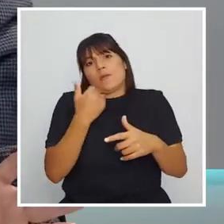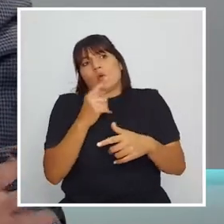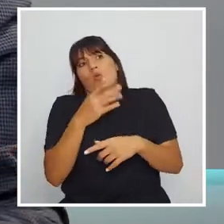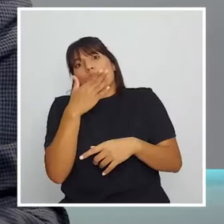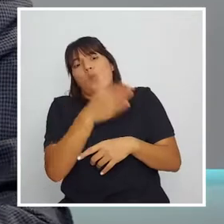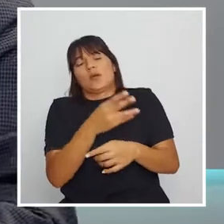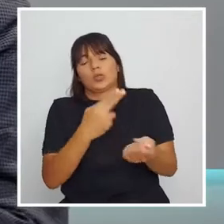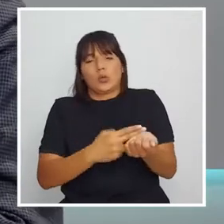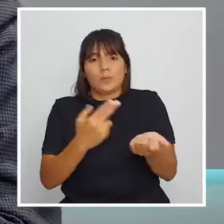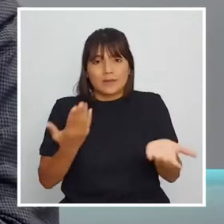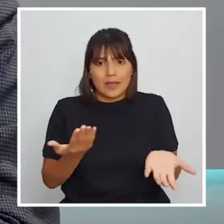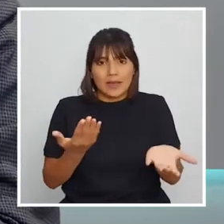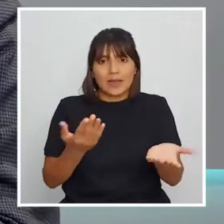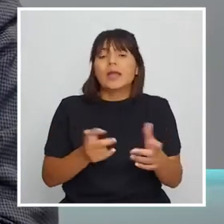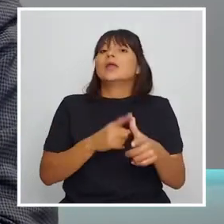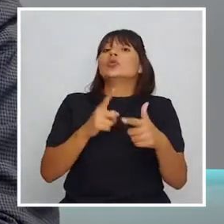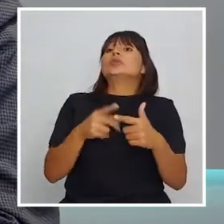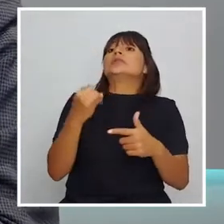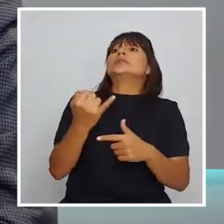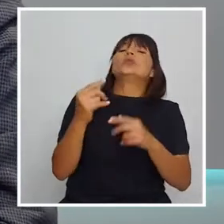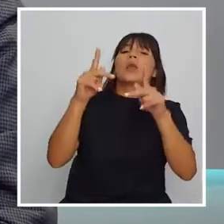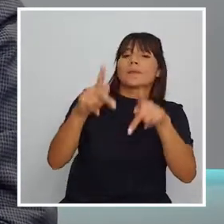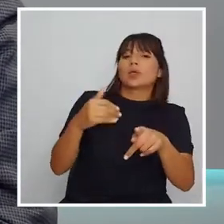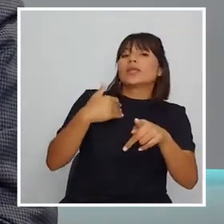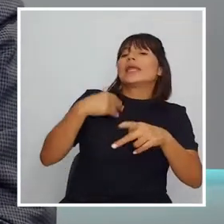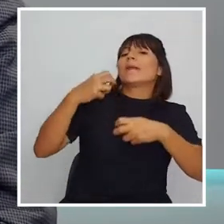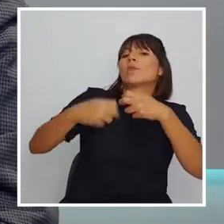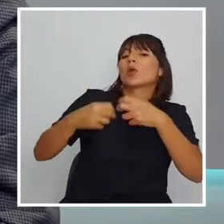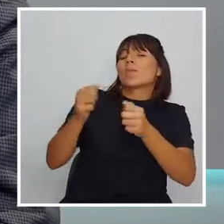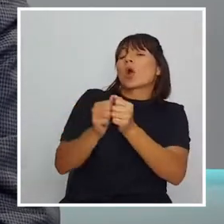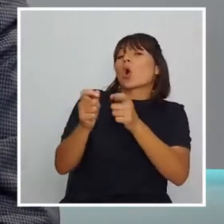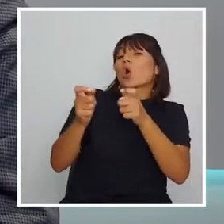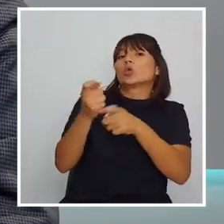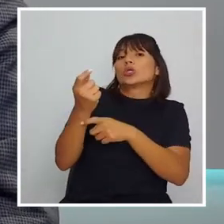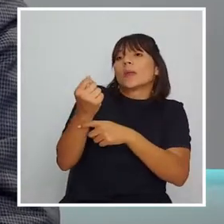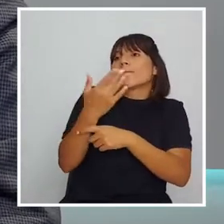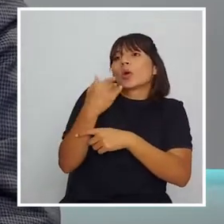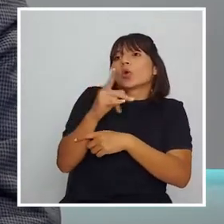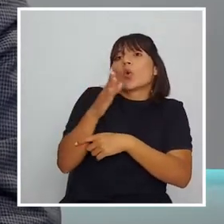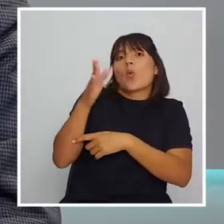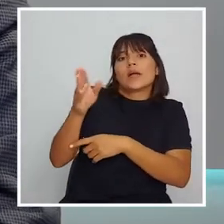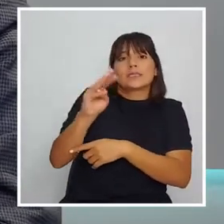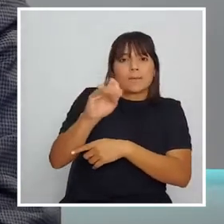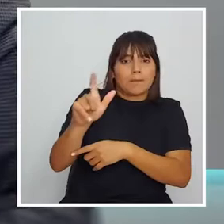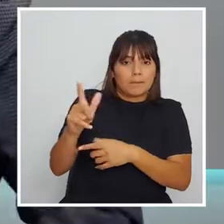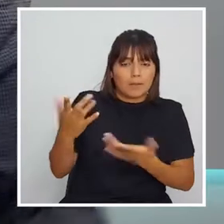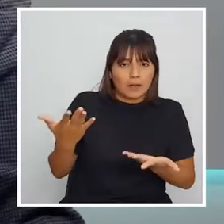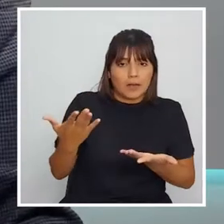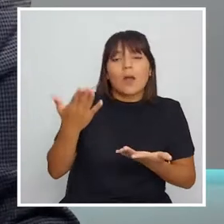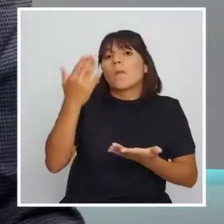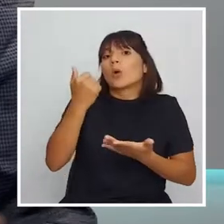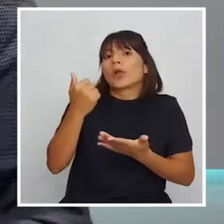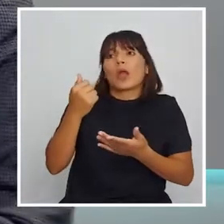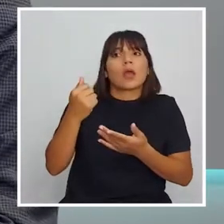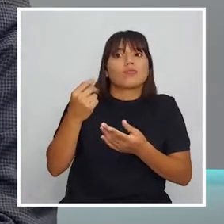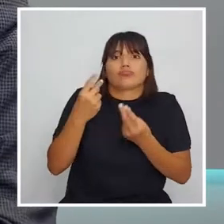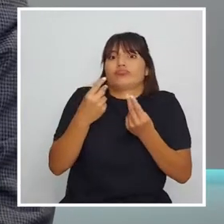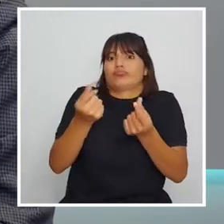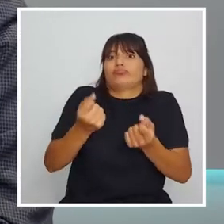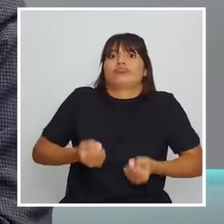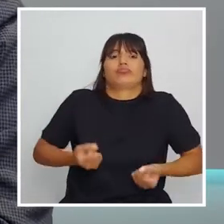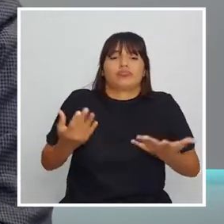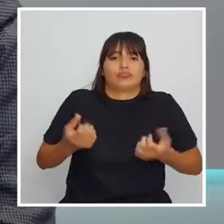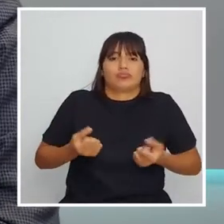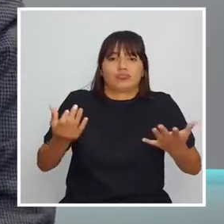hospital, ¿verdad? Entonces, si hay alguien que tiene problemas con el dinero, mejor no se arrime a un centro comercial, ¿verdad? Porque el dinero se le va a desbordar por las bolsas,